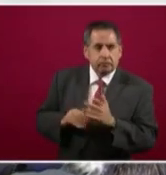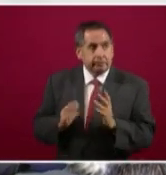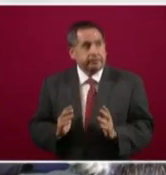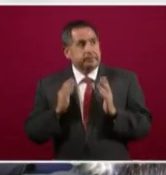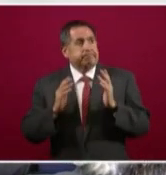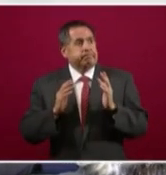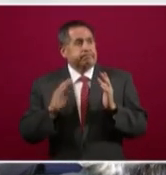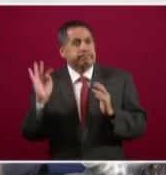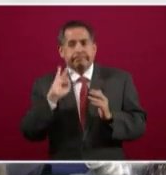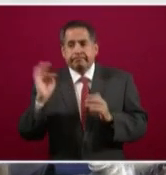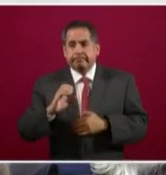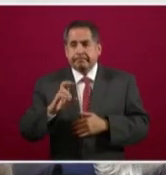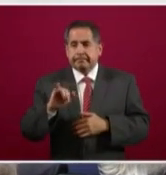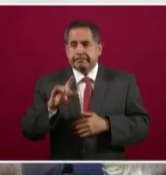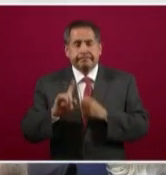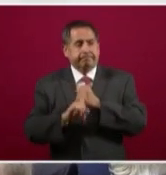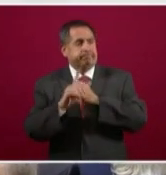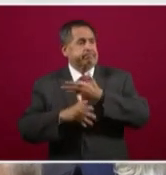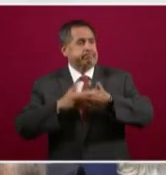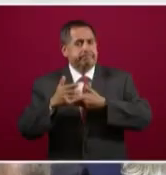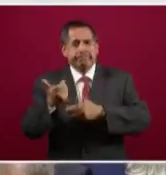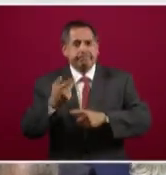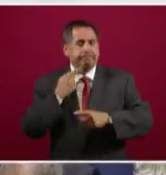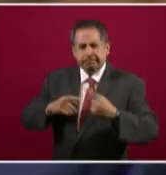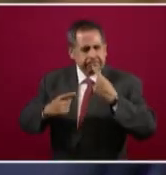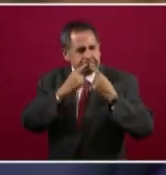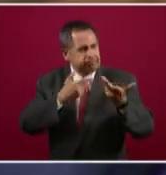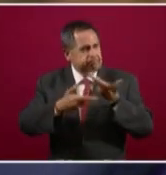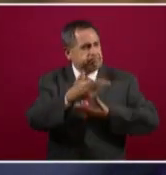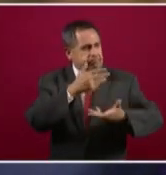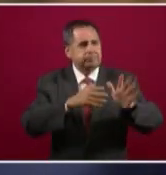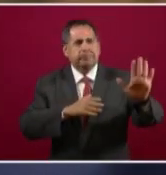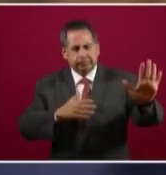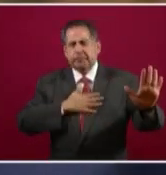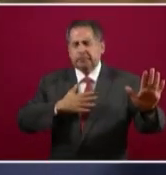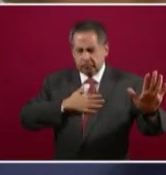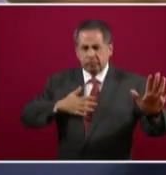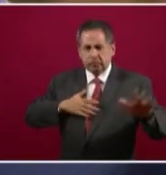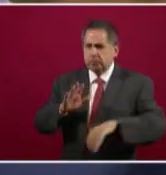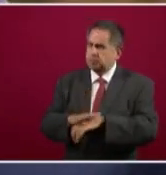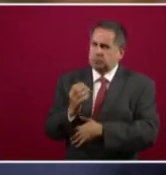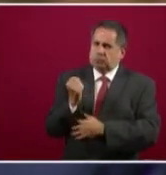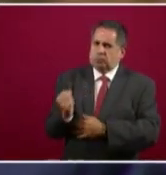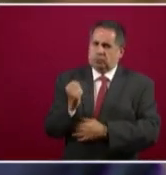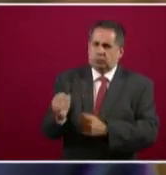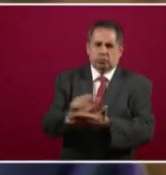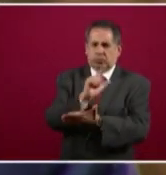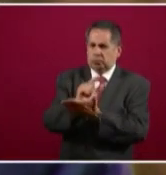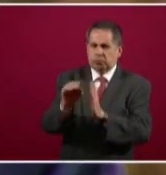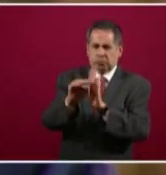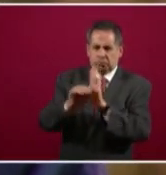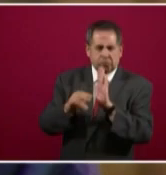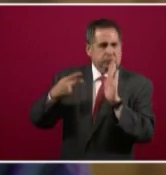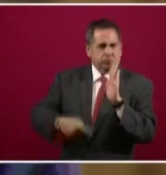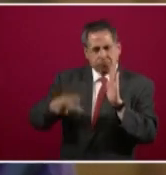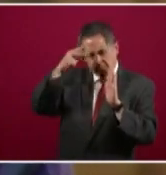reconoció que la economía de méxico en la segunda más grande de latinoamérica está creciendo poco aunque la actividad económica en realidad se estancó en el